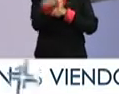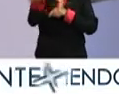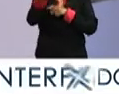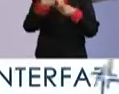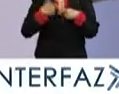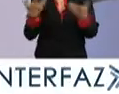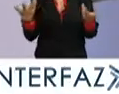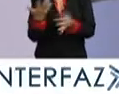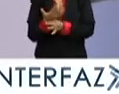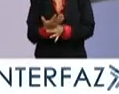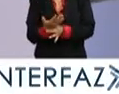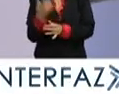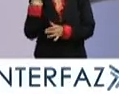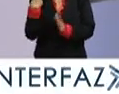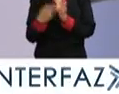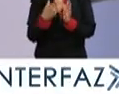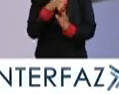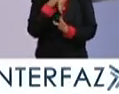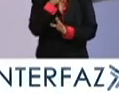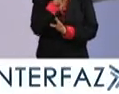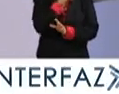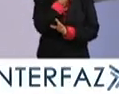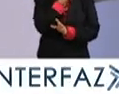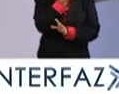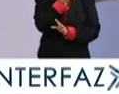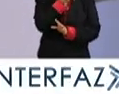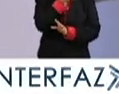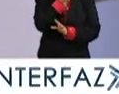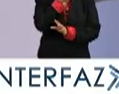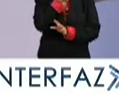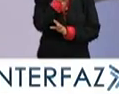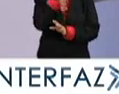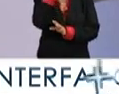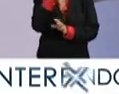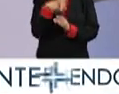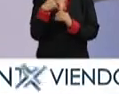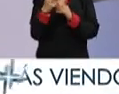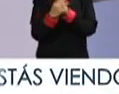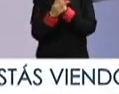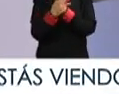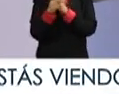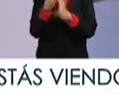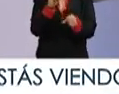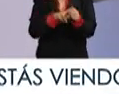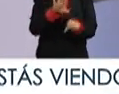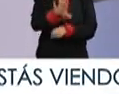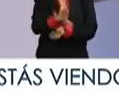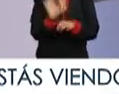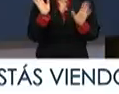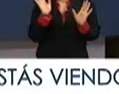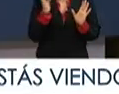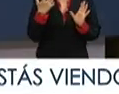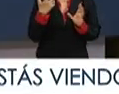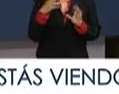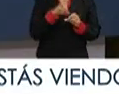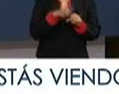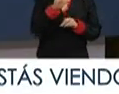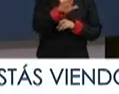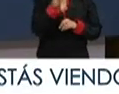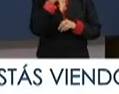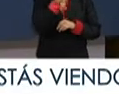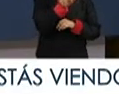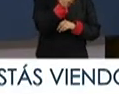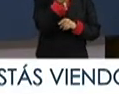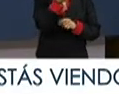incluso muchas veces los noticieros de televisión abierta y comerciales,